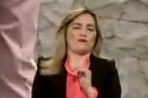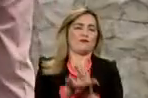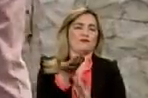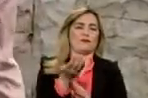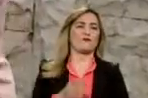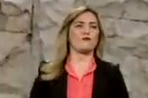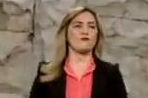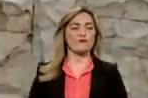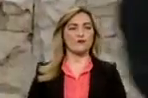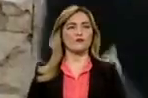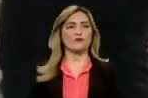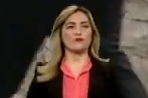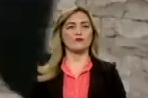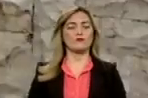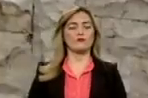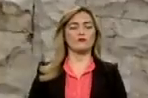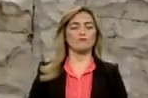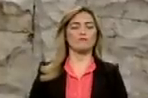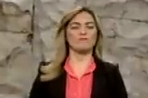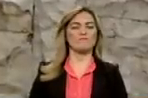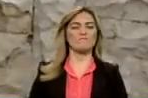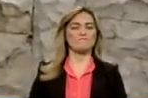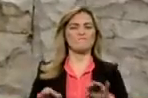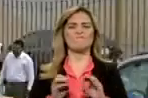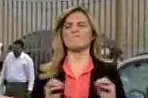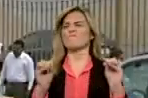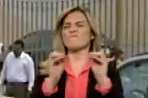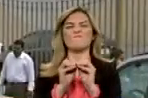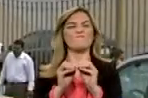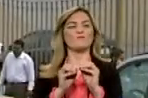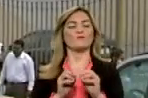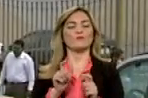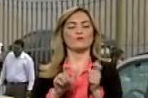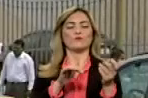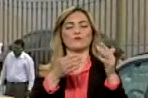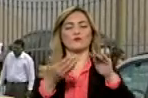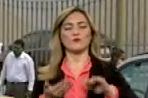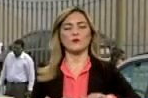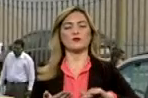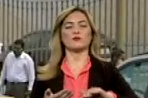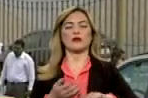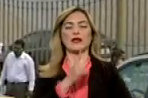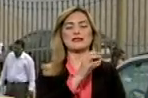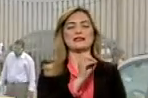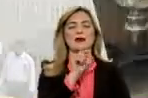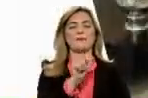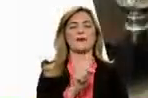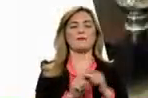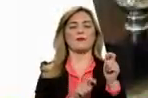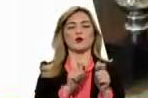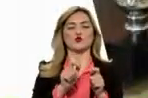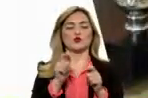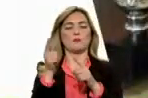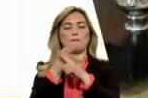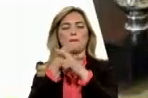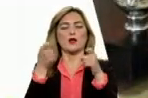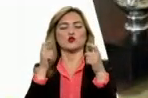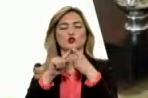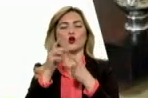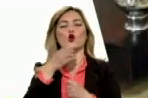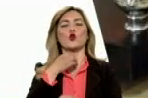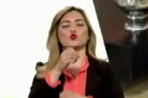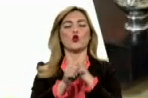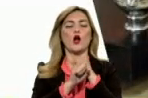Para tener una idea más clara de este inusual incremento, la tasa de fallecidos por cada 100.000 habitantes de marzo a agosto del